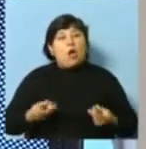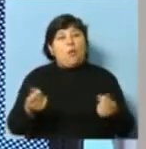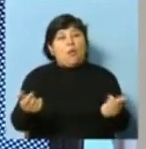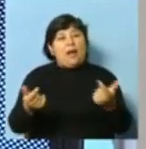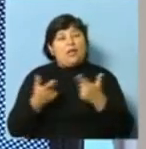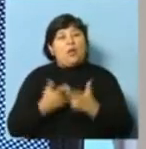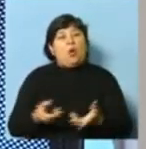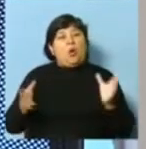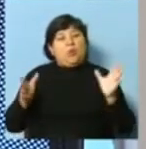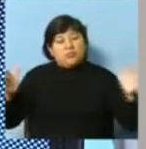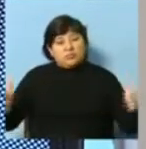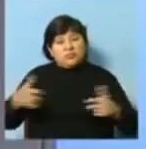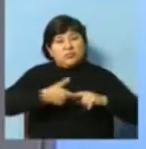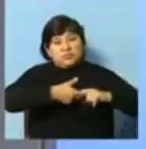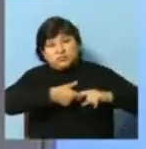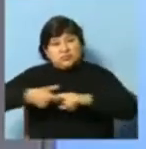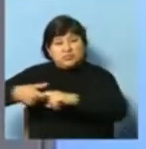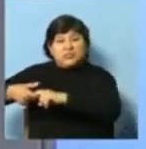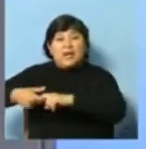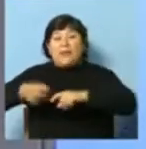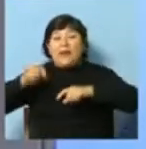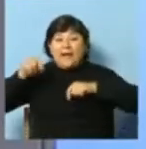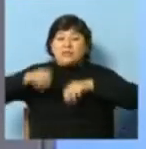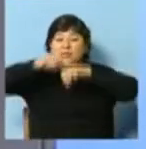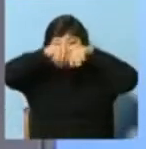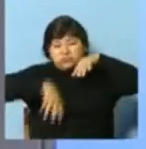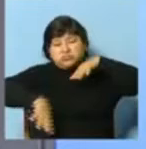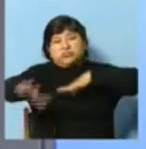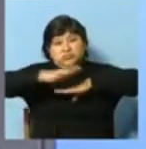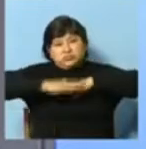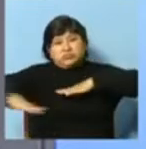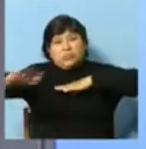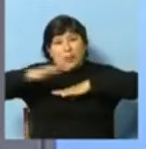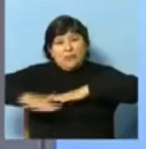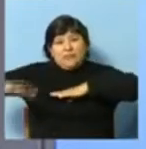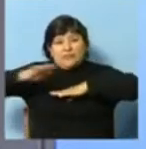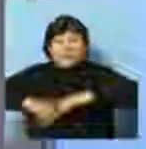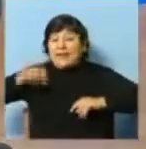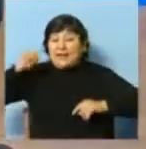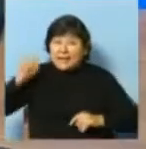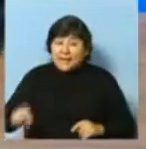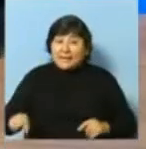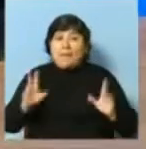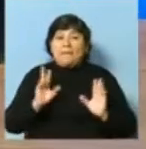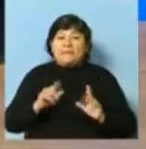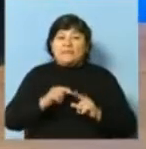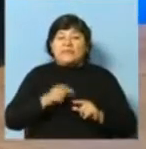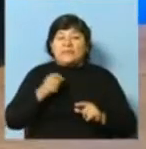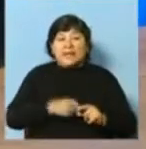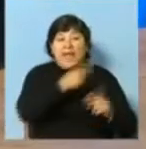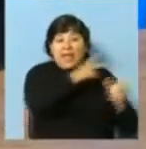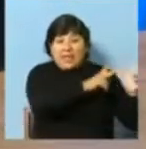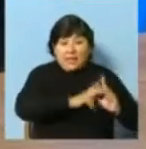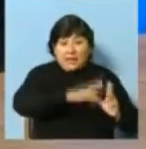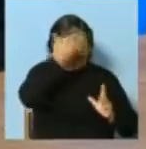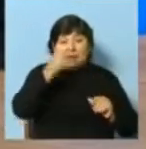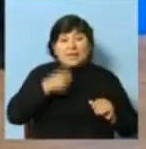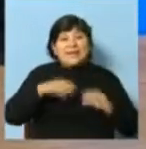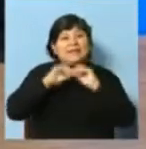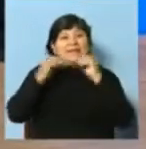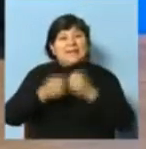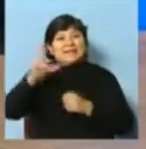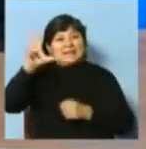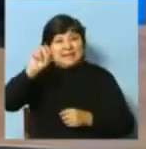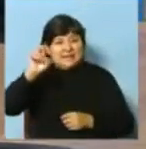caminos provinciales pero ya el gobernador se comprometió a destinar una parte de un 30 ó 50 por ciento de la